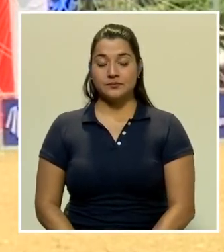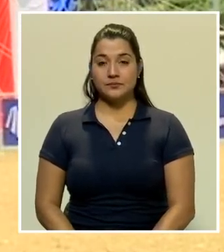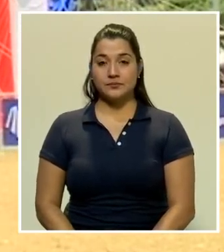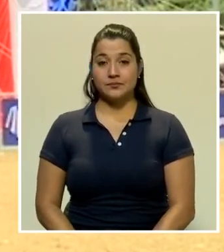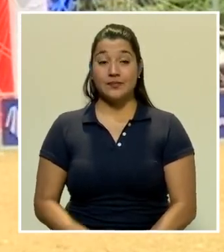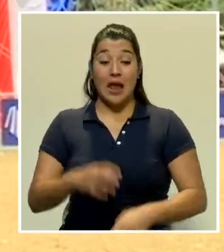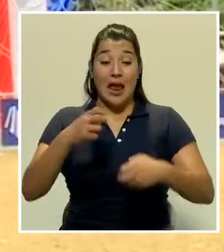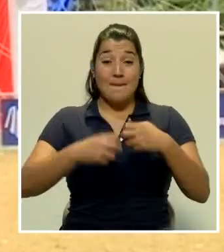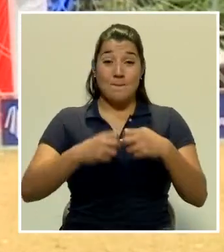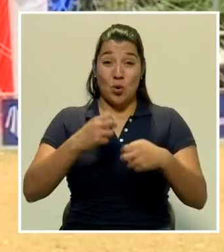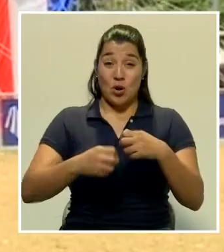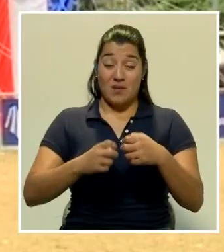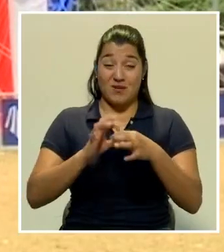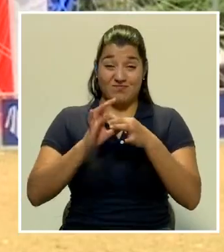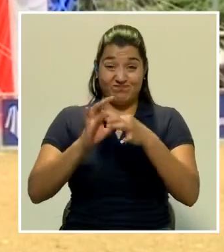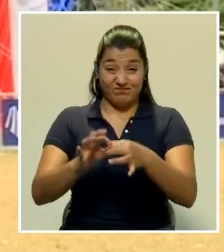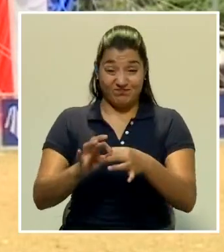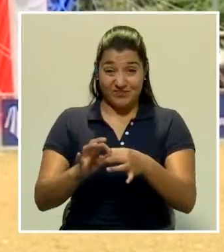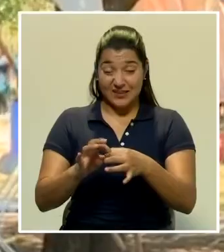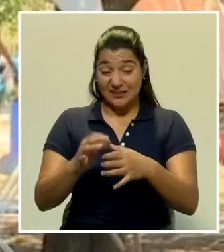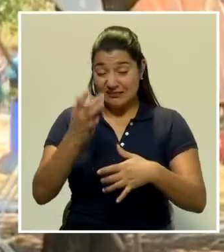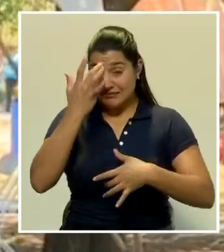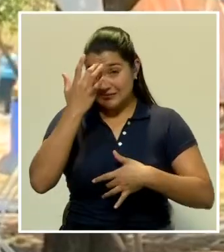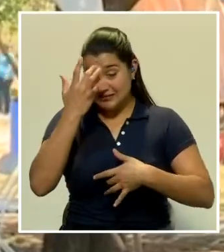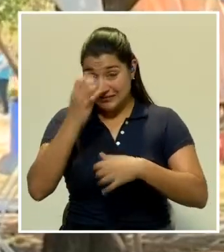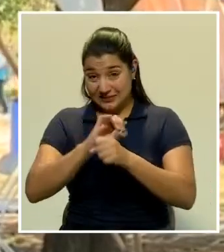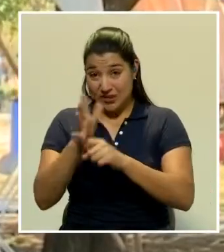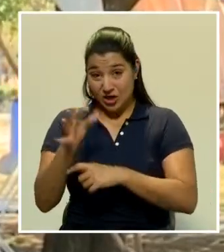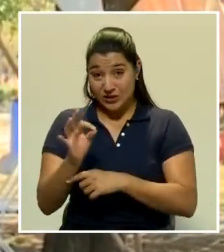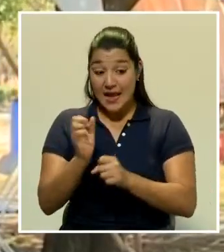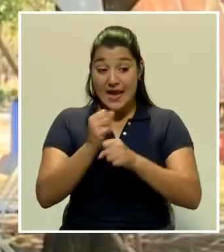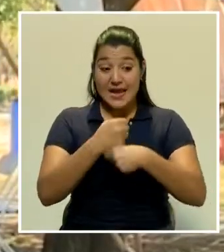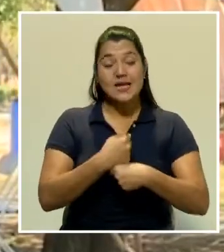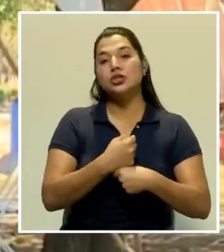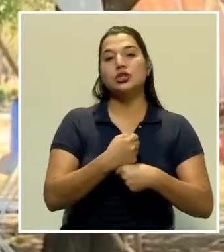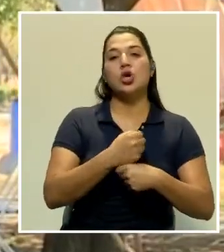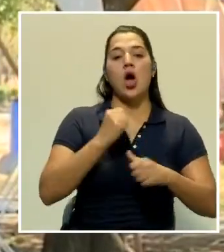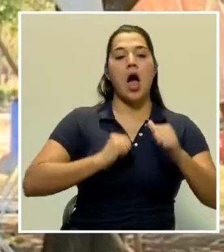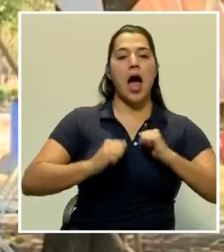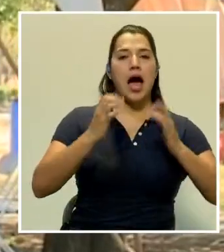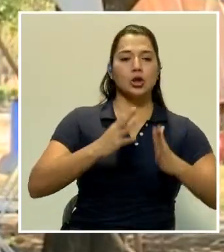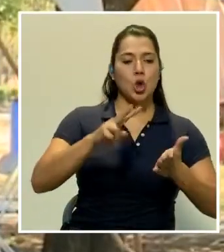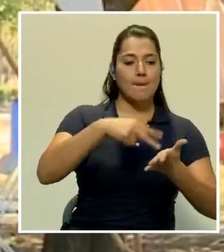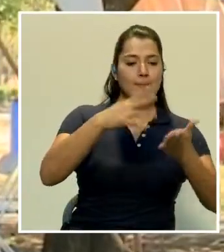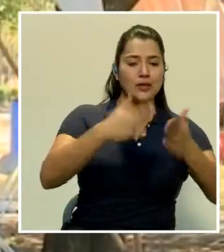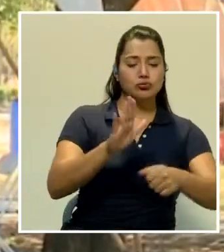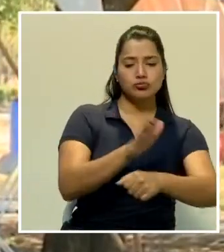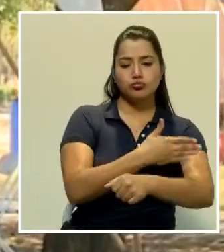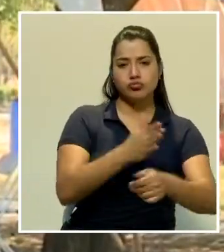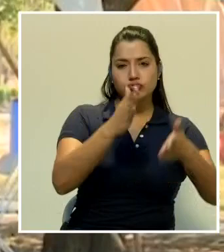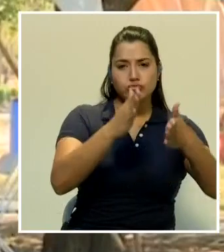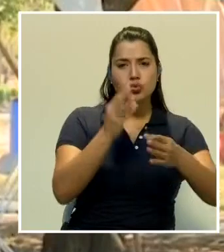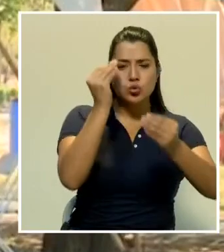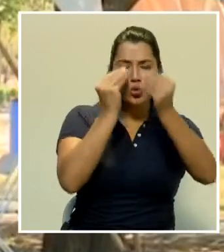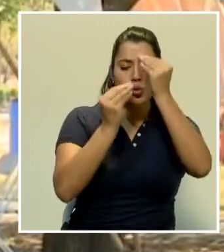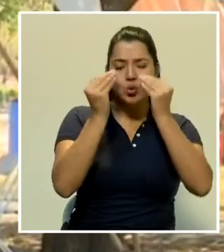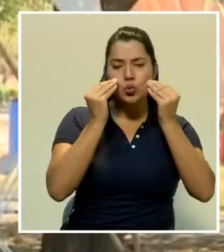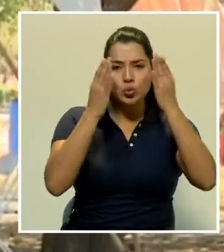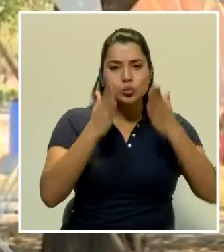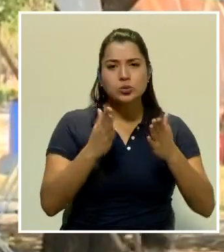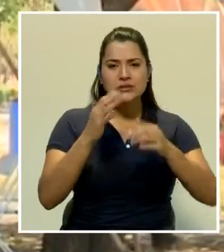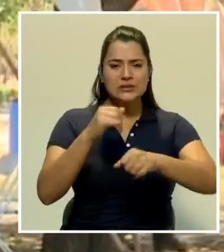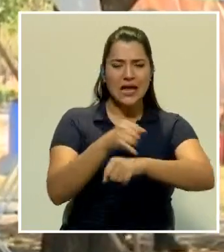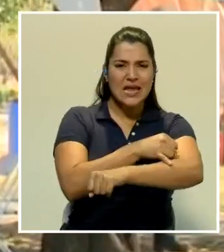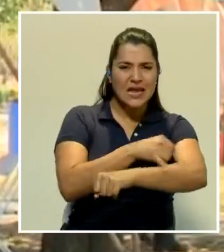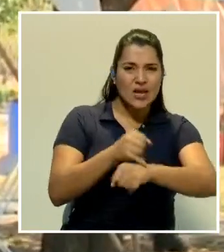La crisis sanitaria generó que los actores, bailarines, músicos, humoristas, tramoyistas, maquillistas, ingenieros de